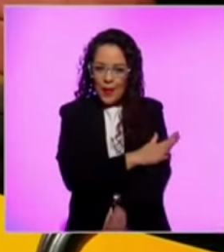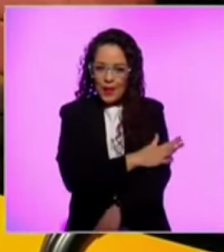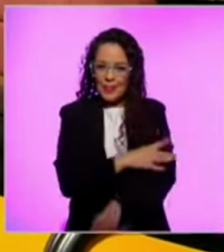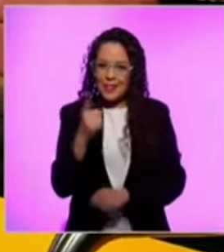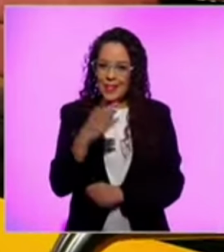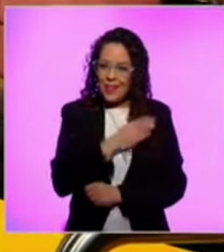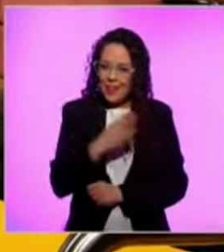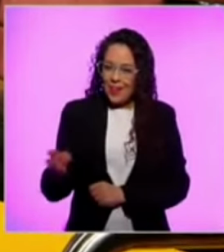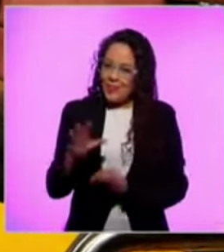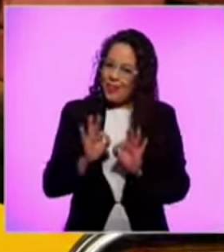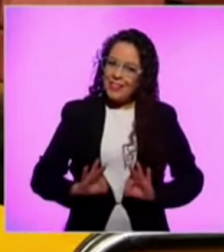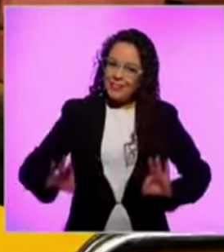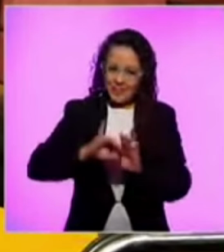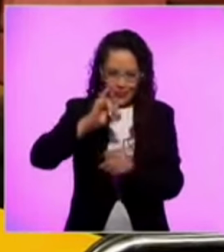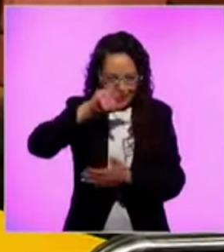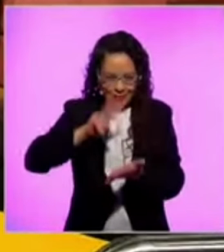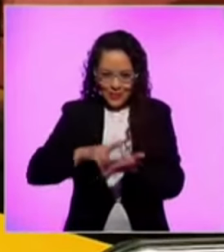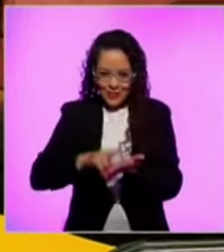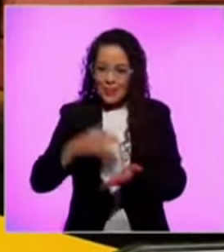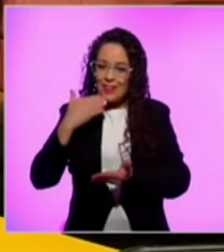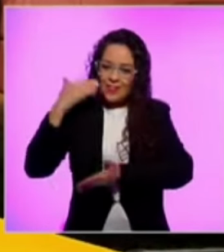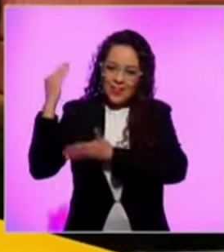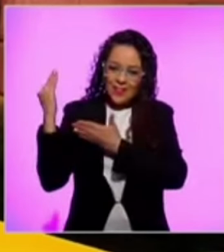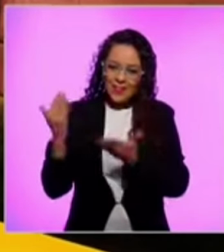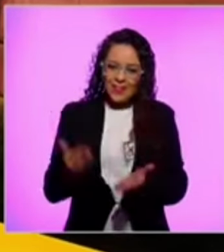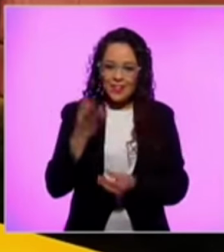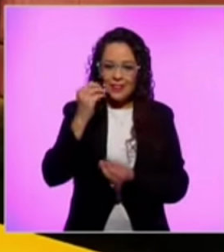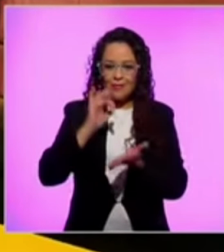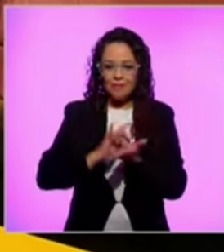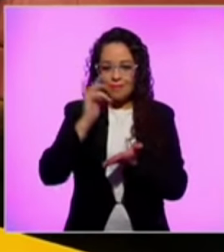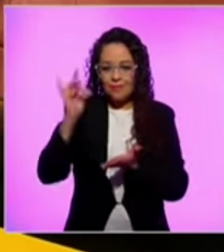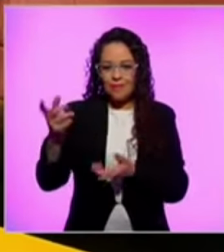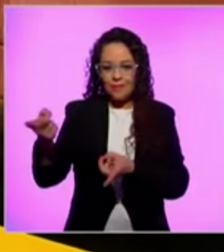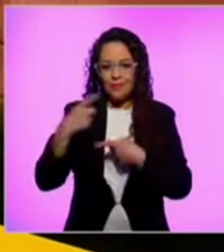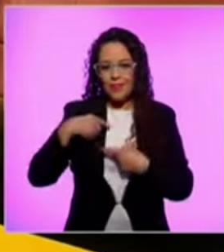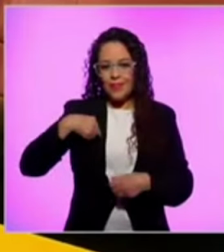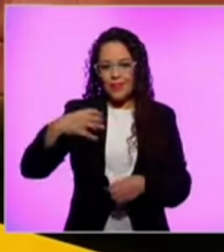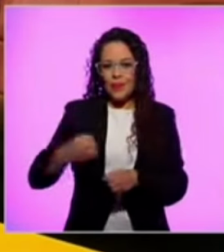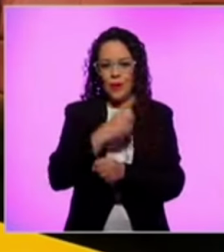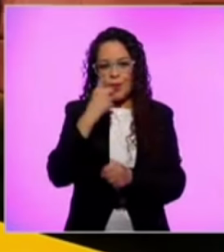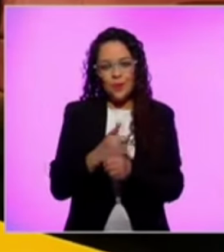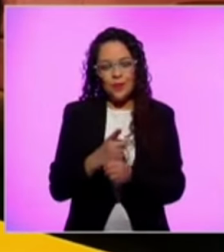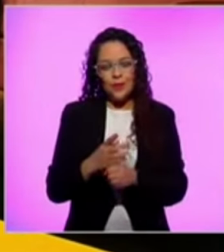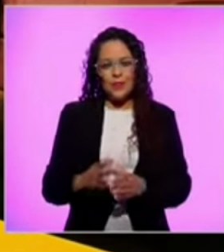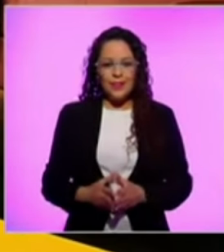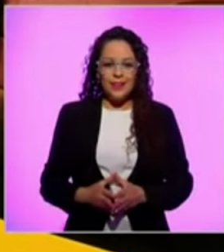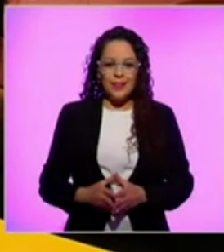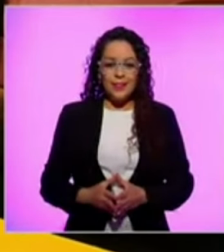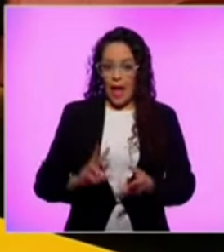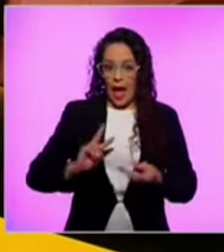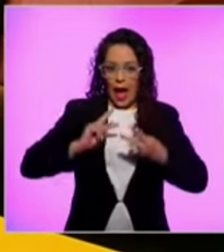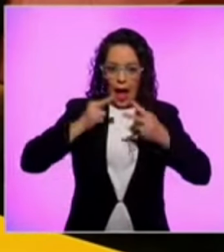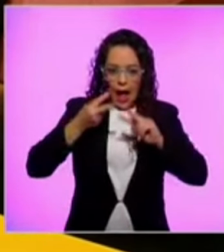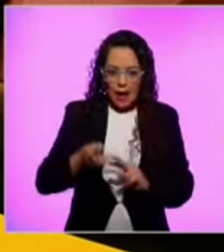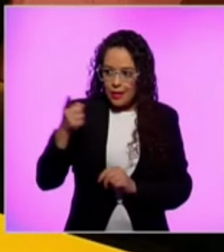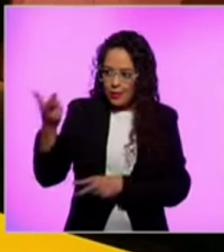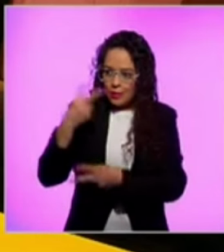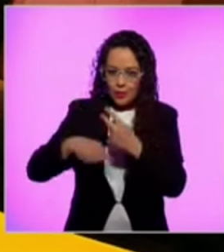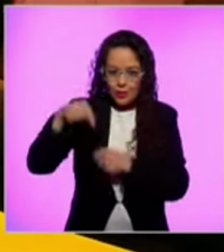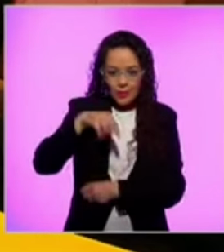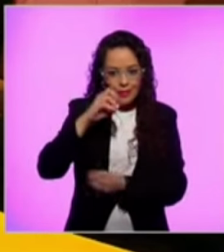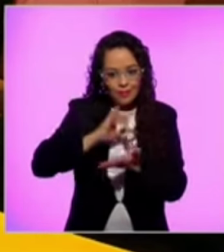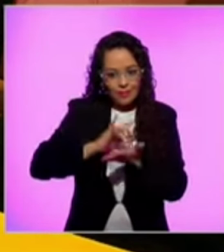aquí. Bienvenidas. Muchísimas gracias, muchas gracias. Gracias por la oportunidad. No, al contrario, por acompañarnos y lo